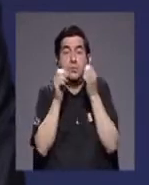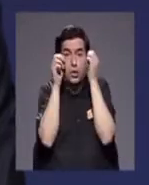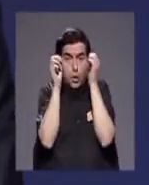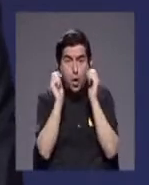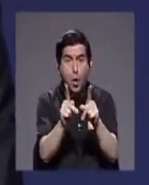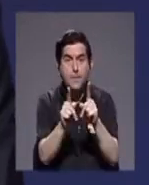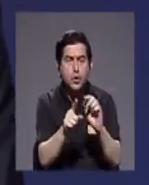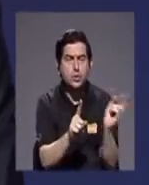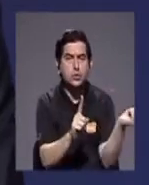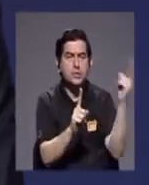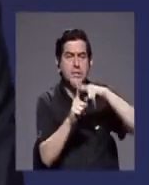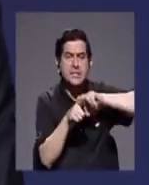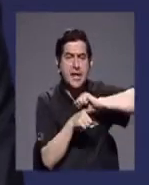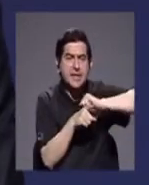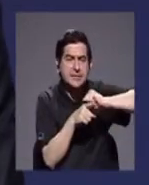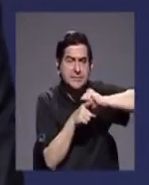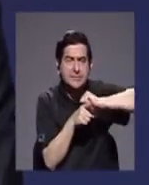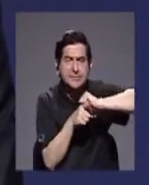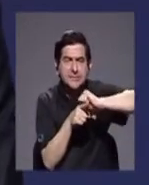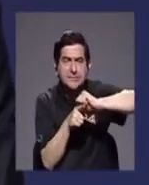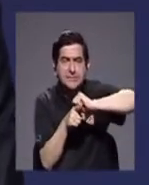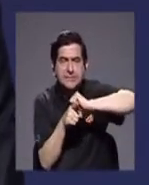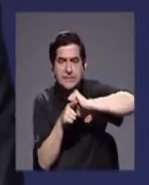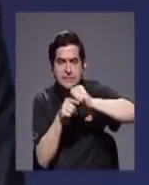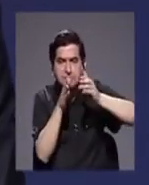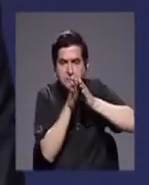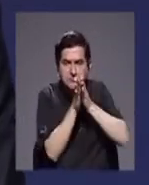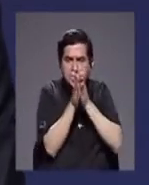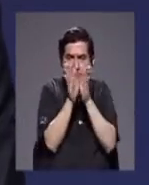oportunidad de practicarlos de una manera muy masiva.